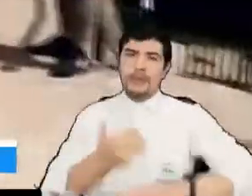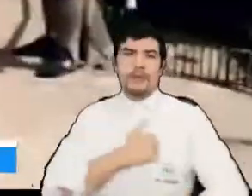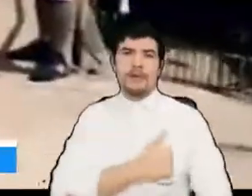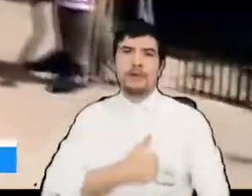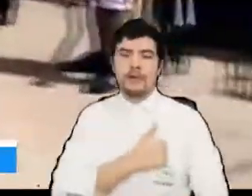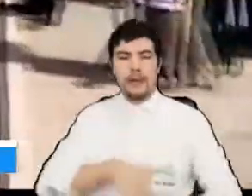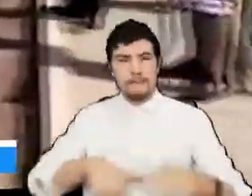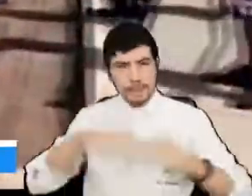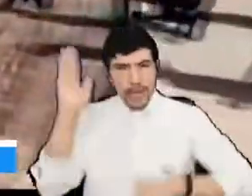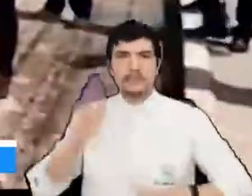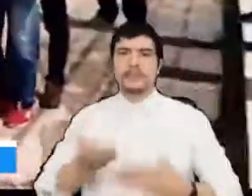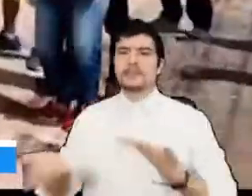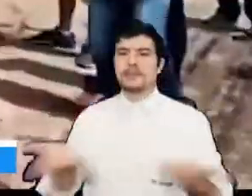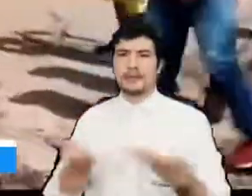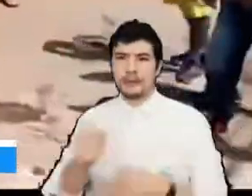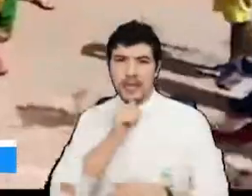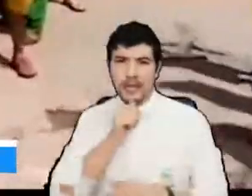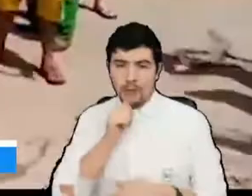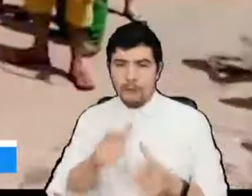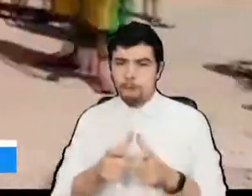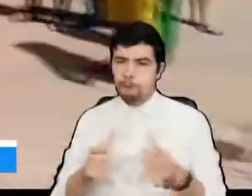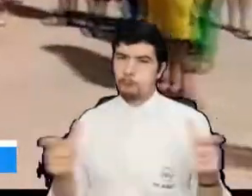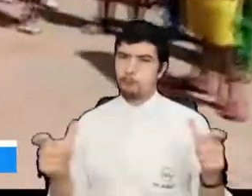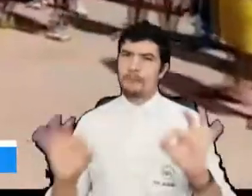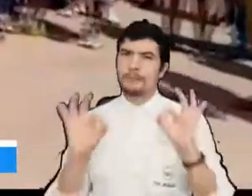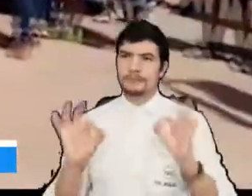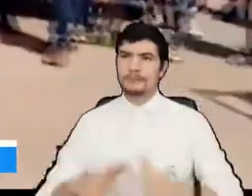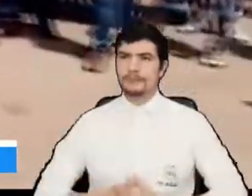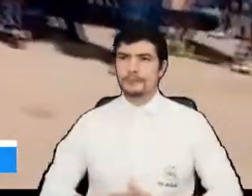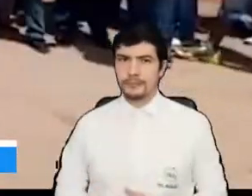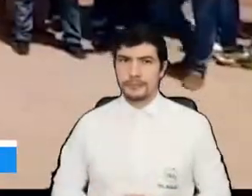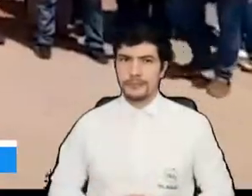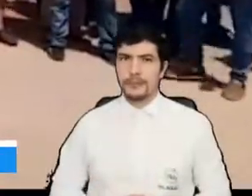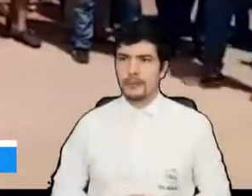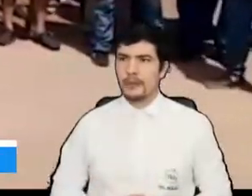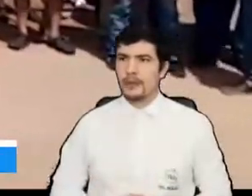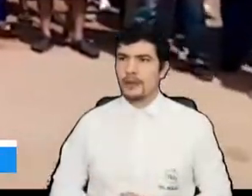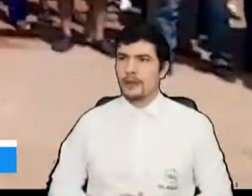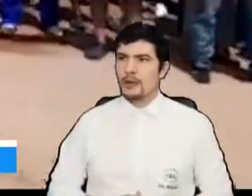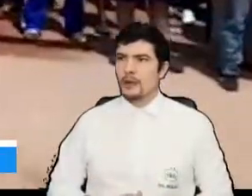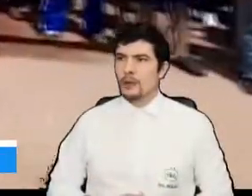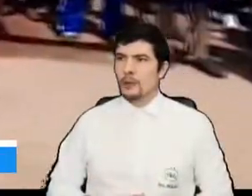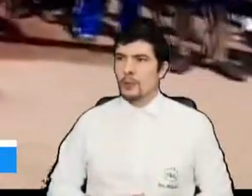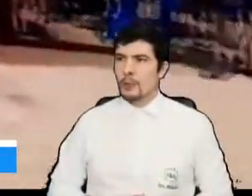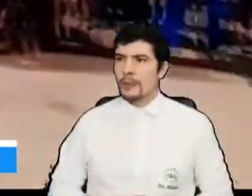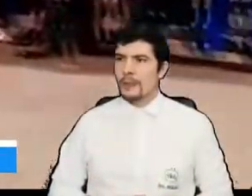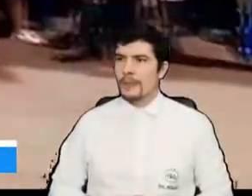suministro de agua. Las manos con este problema las mantengan, la preocupación es grande porque después de que aparezca un contagio,